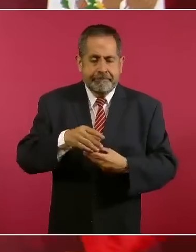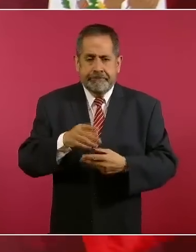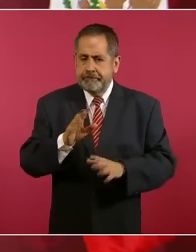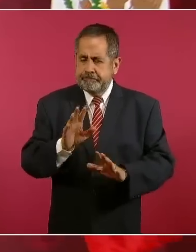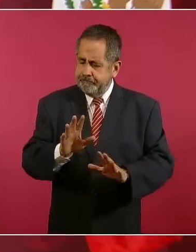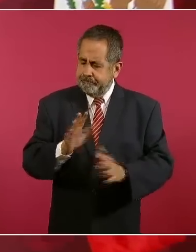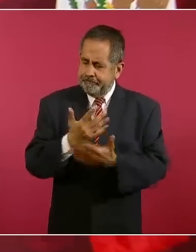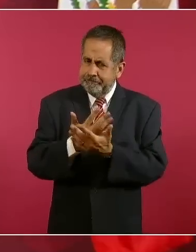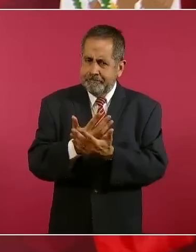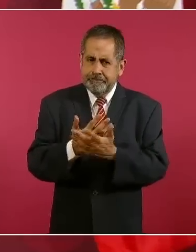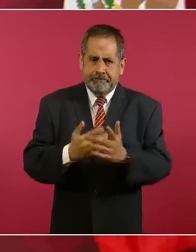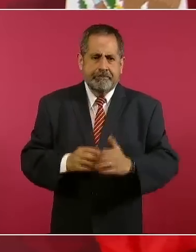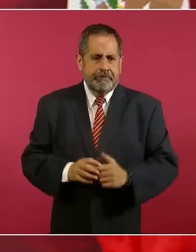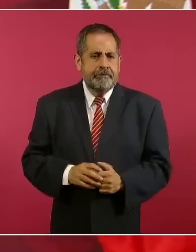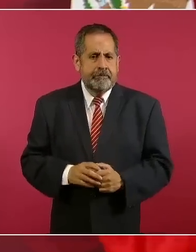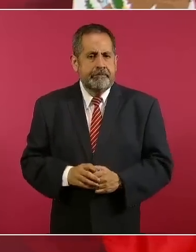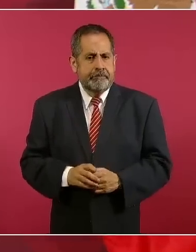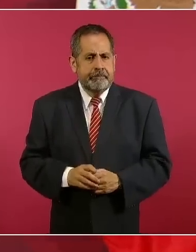Entonces,